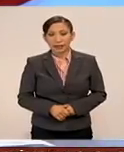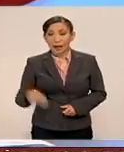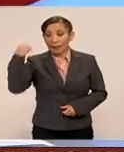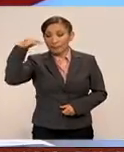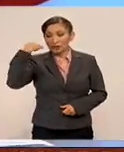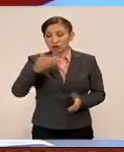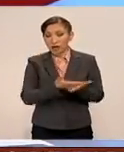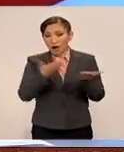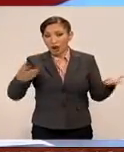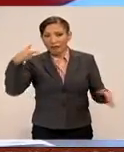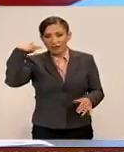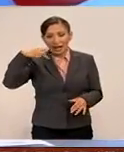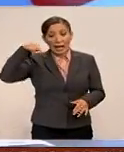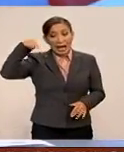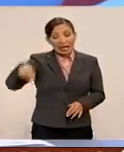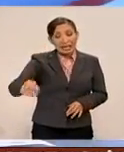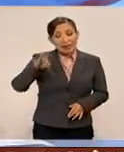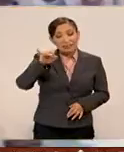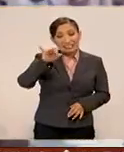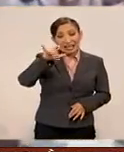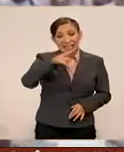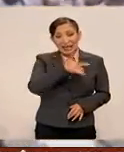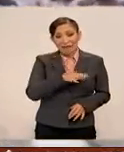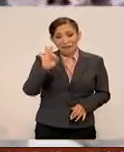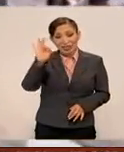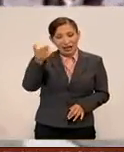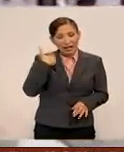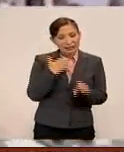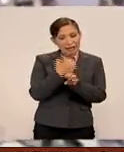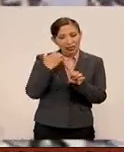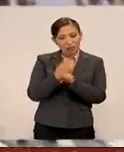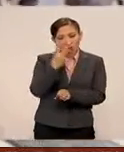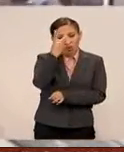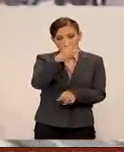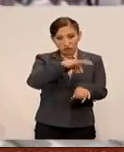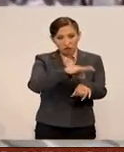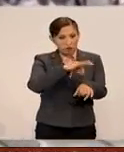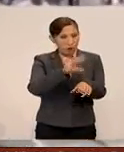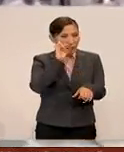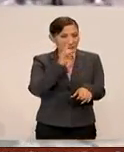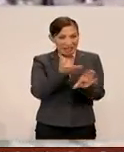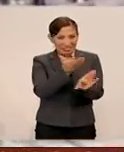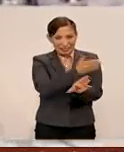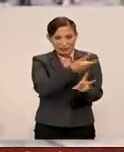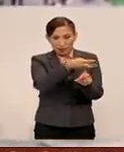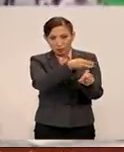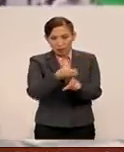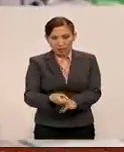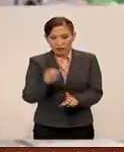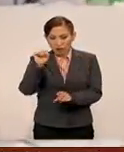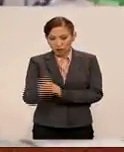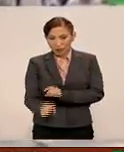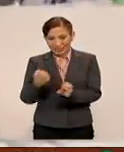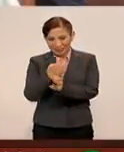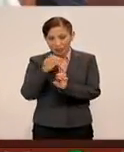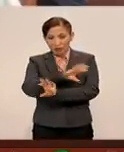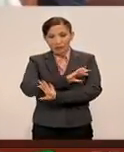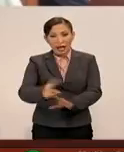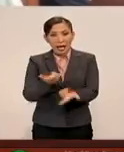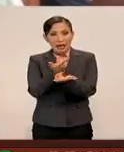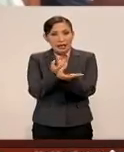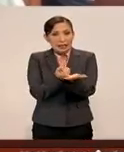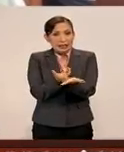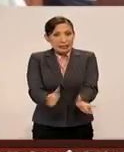Michoacán nos vamos a Veracruz. Ahí la Fiscalía General del Estado informó que dos doctoras que habían sido secuestradas en el sur del estado ya recuperaron